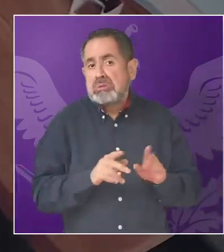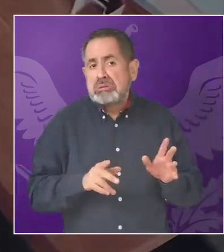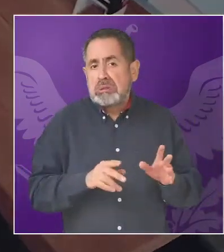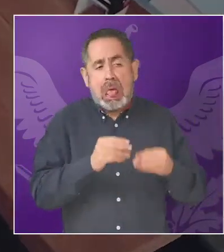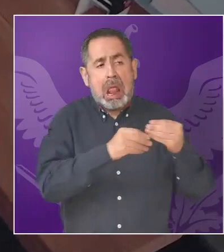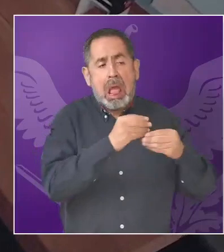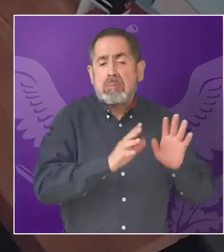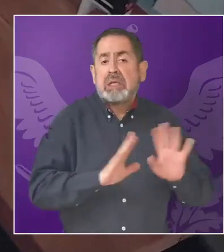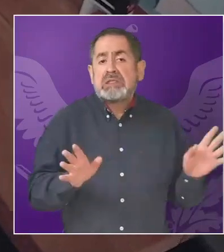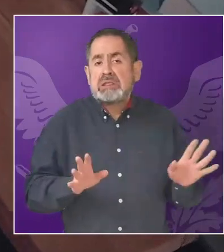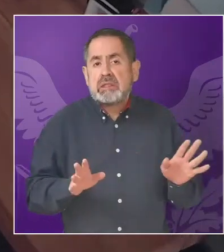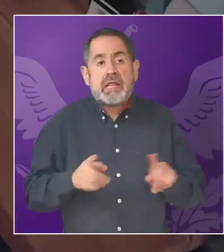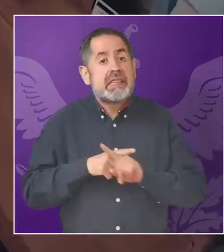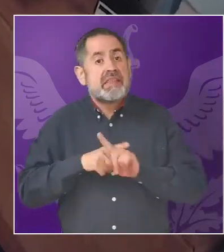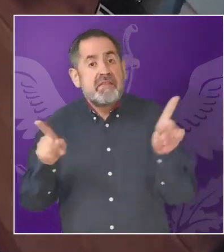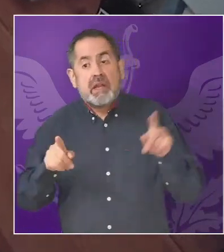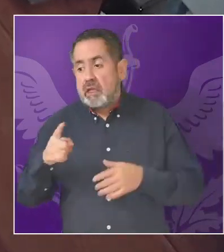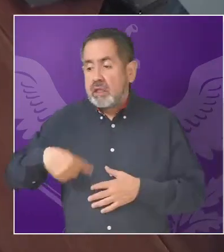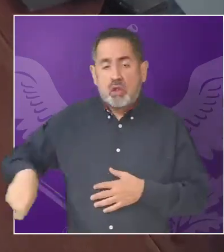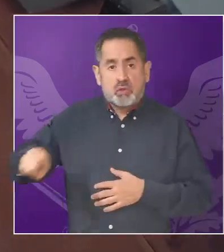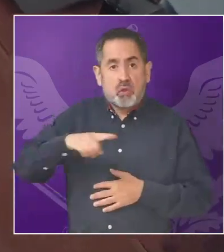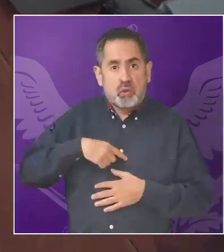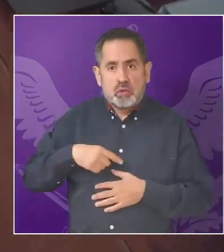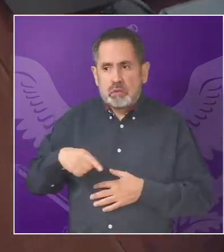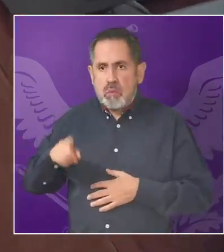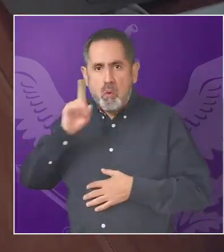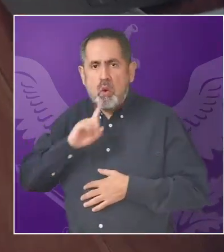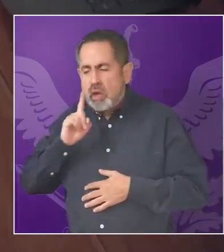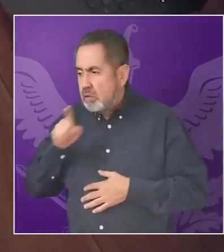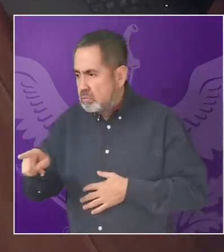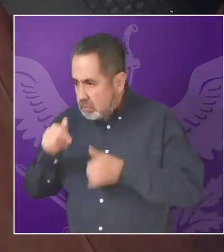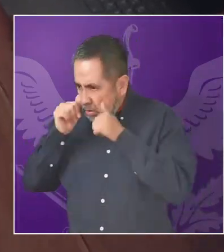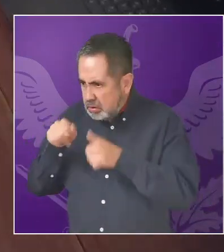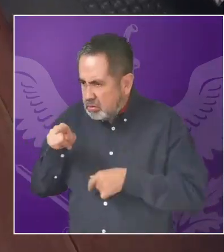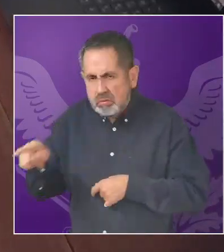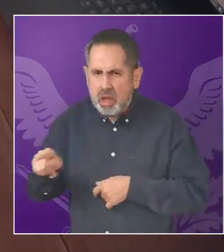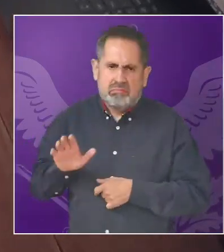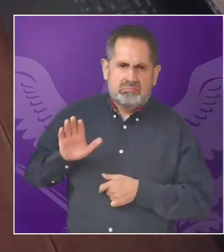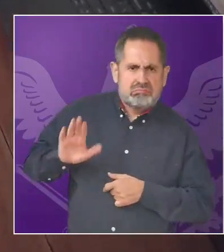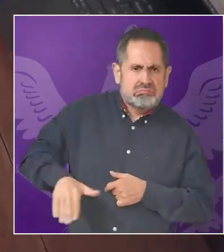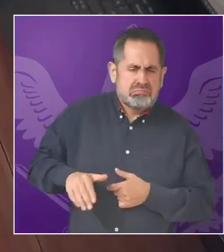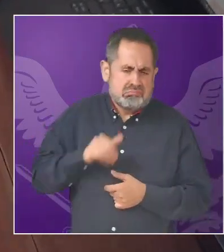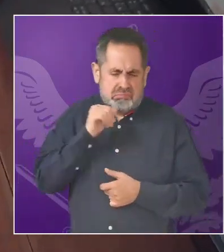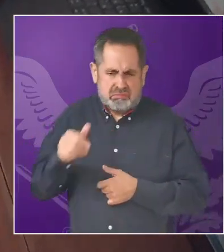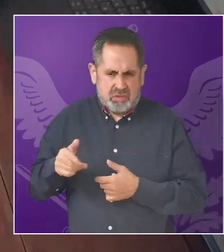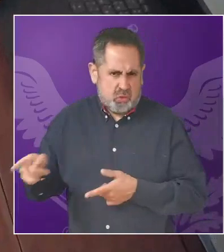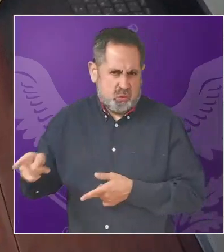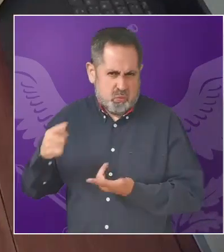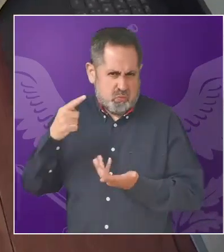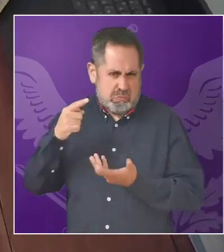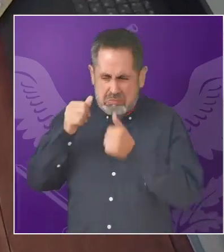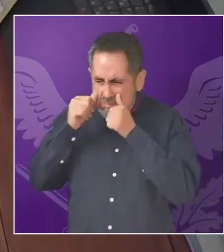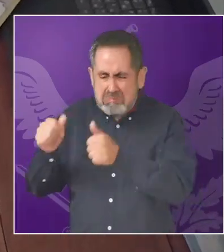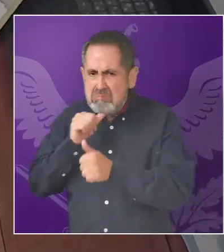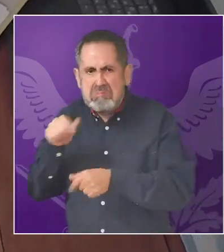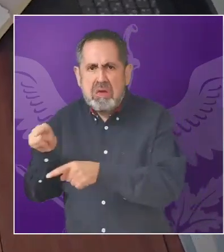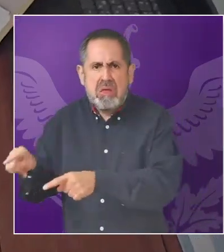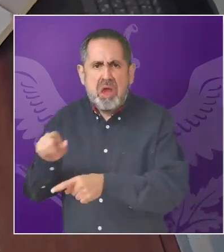Pero a nosotras, previo a ello, previo a escuchar lo que tenemos que decir, se nos habrá